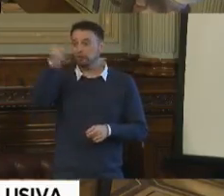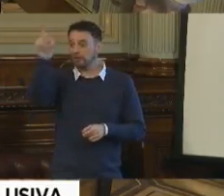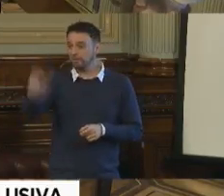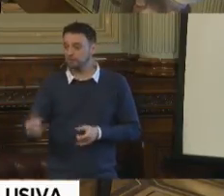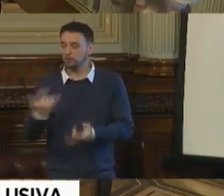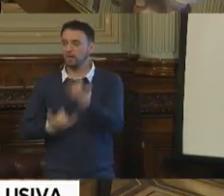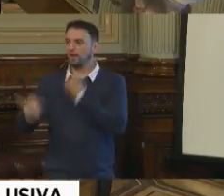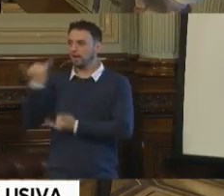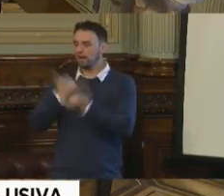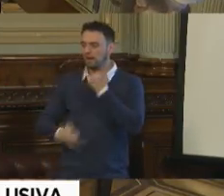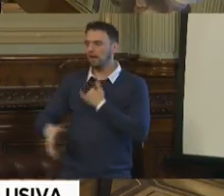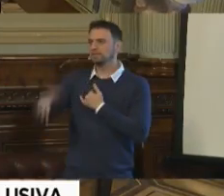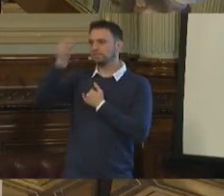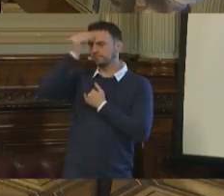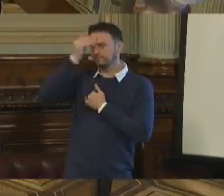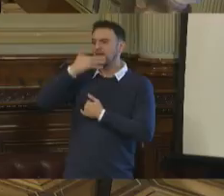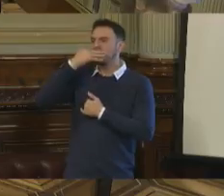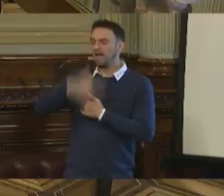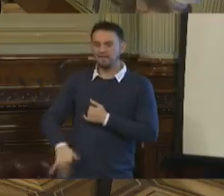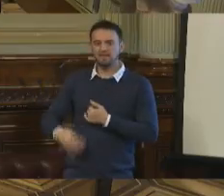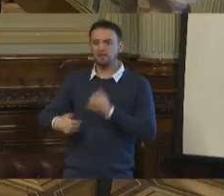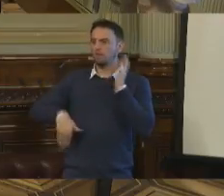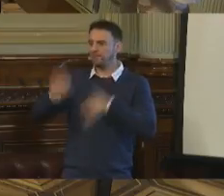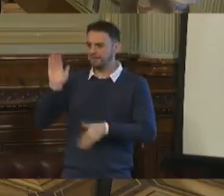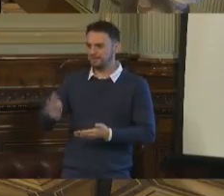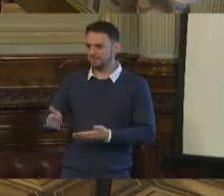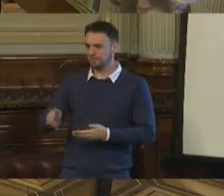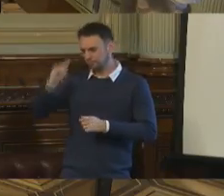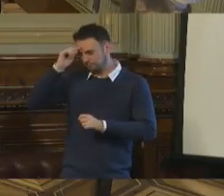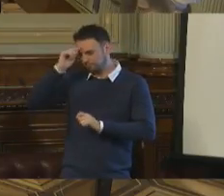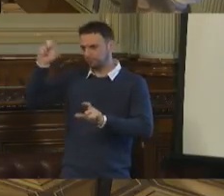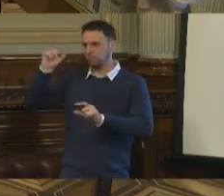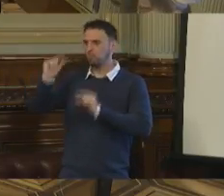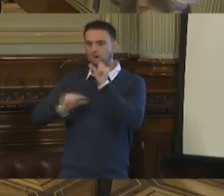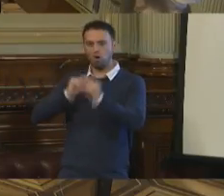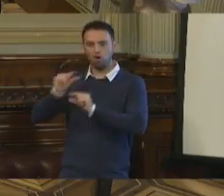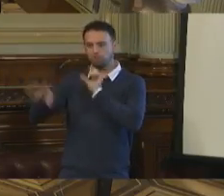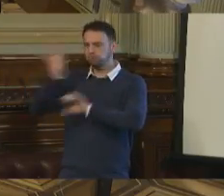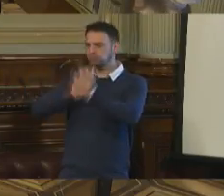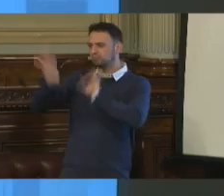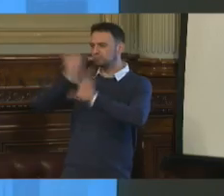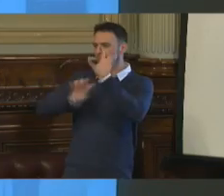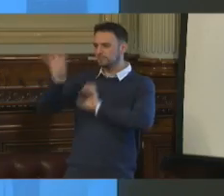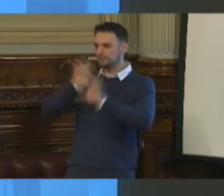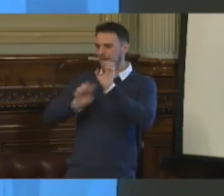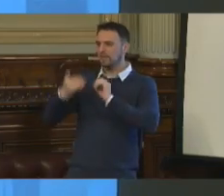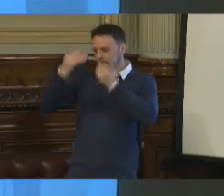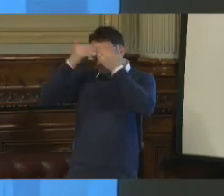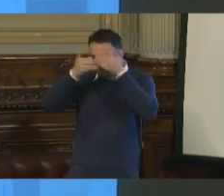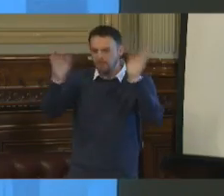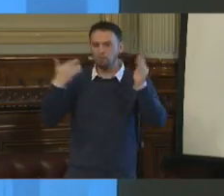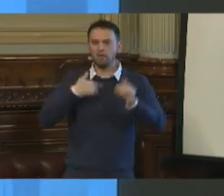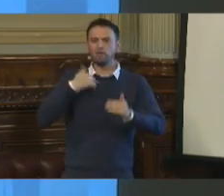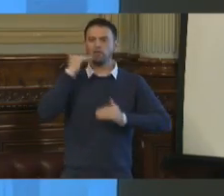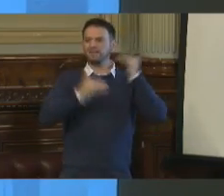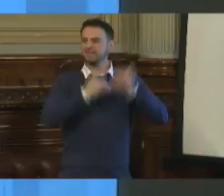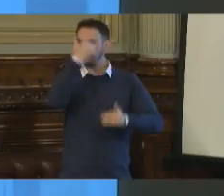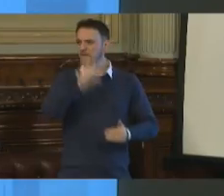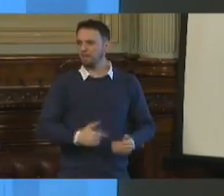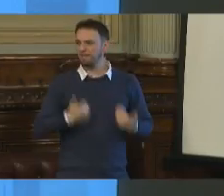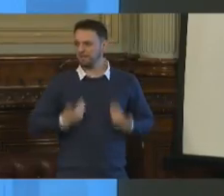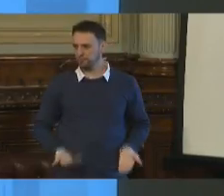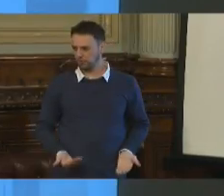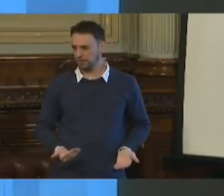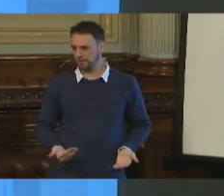del otro habilita nuestra potencialidad da lugar a que podamos desplegar nos como personas